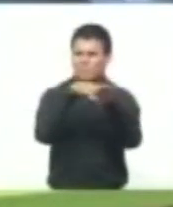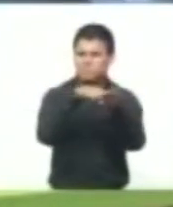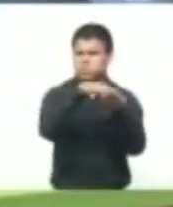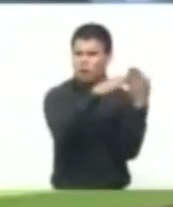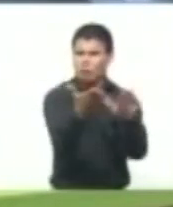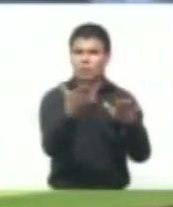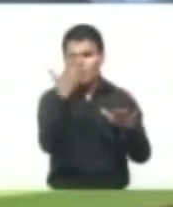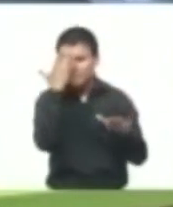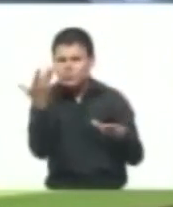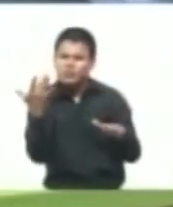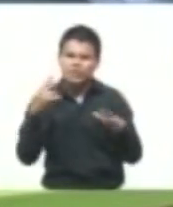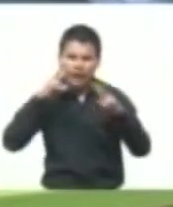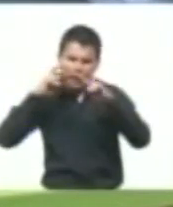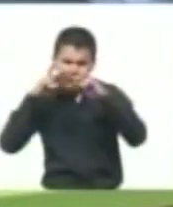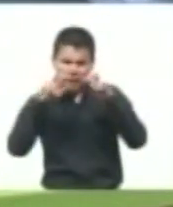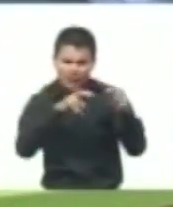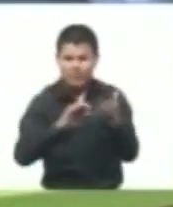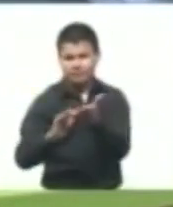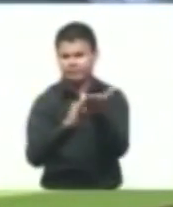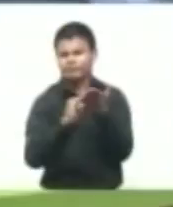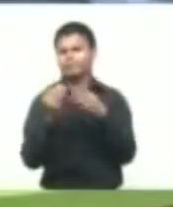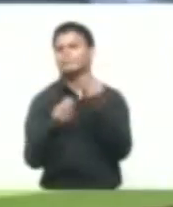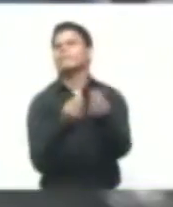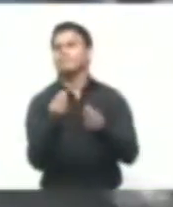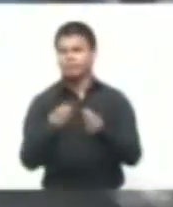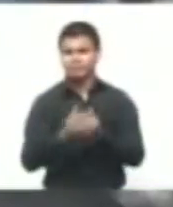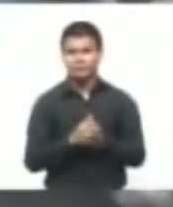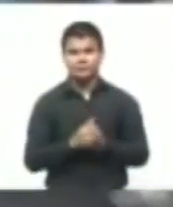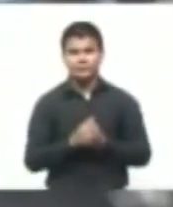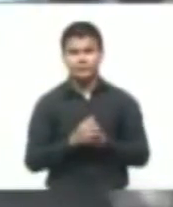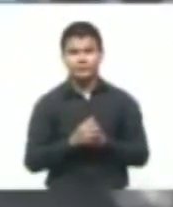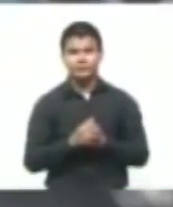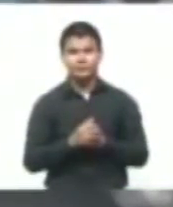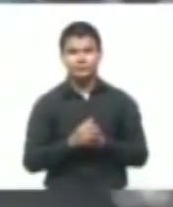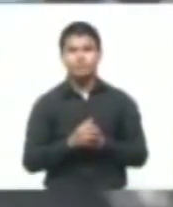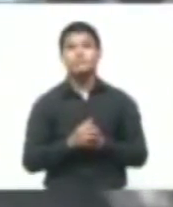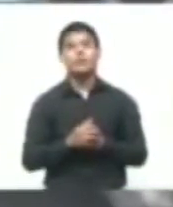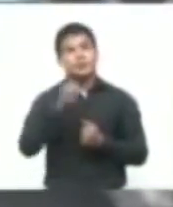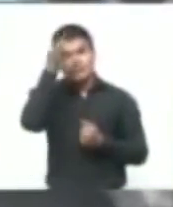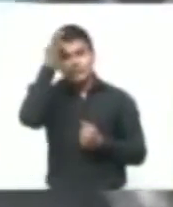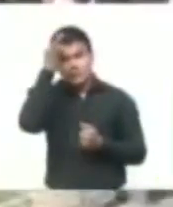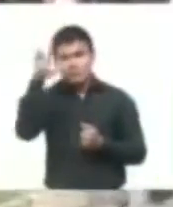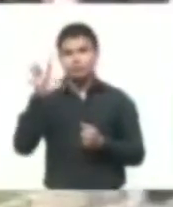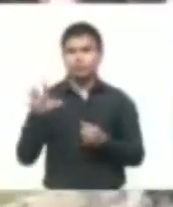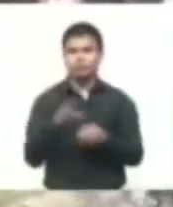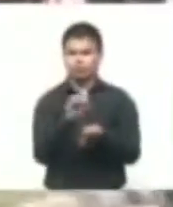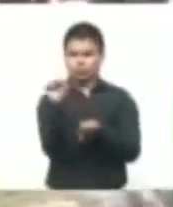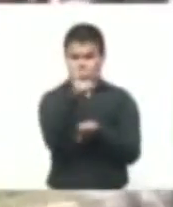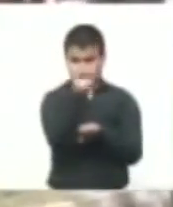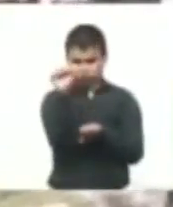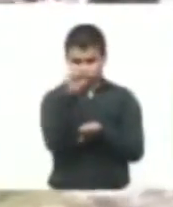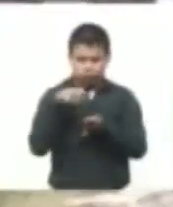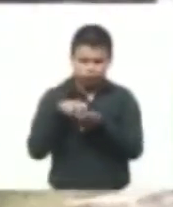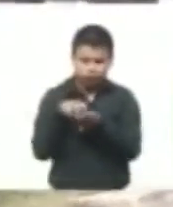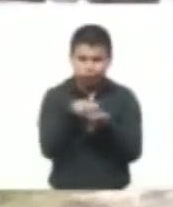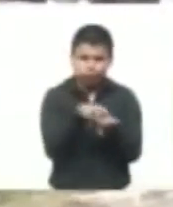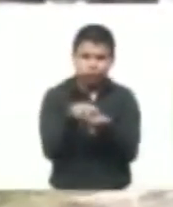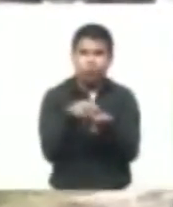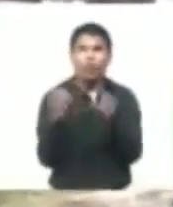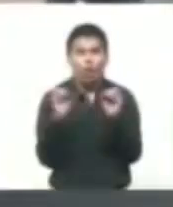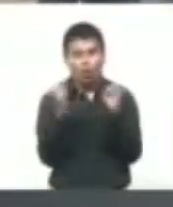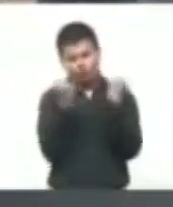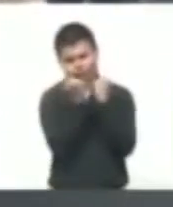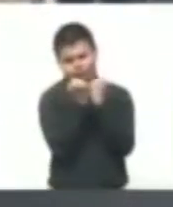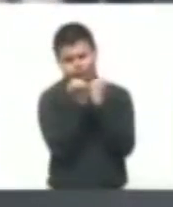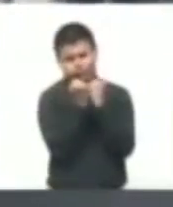de esposos en el sector de los toboganes. La existencia de una supuesta falla mecánica y un aparente sobrecupo que